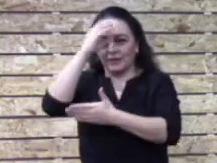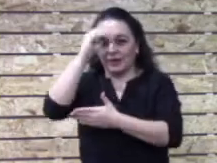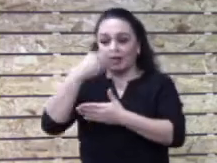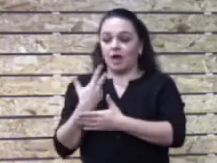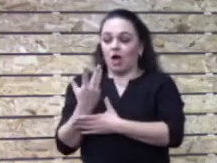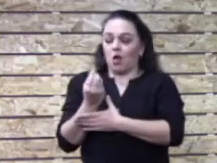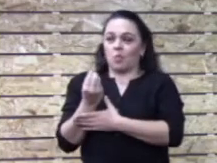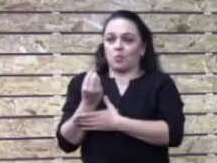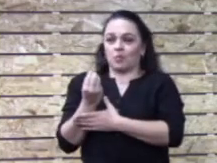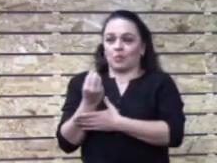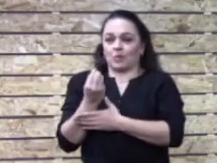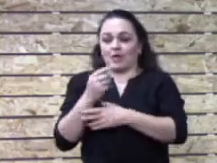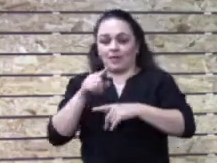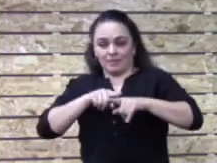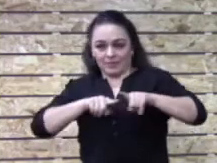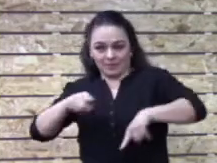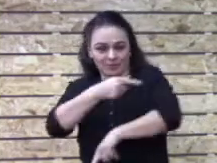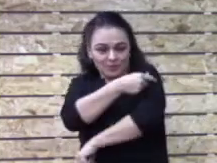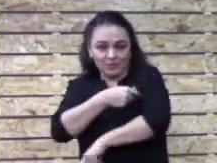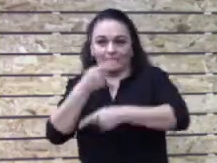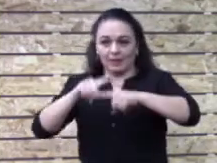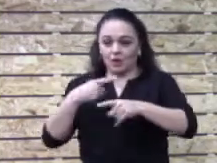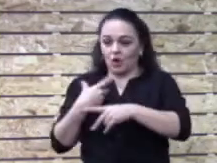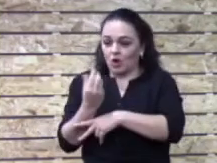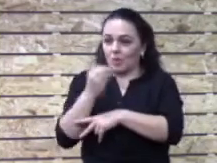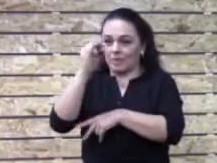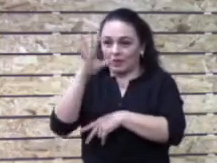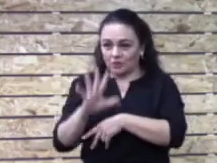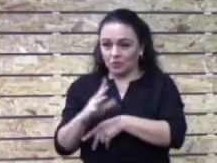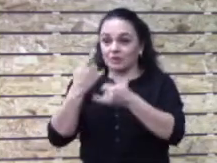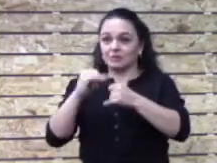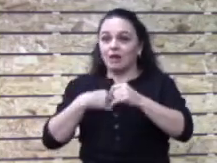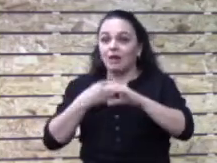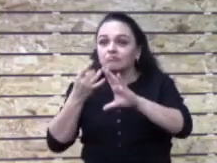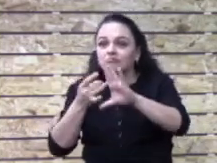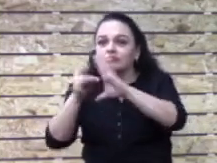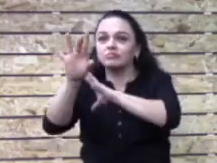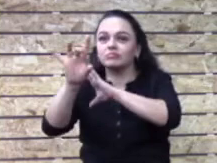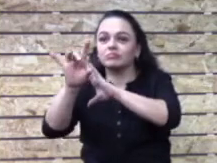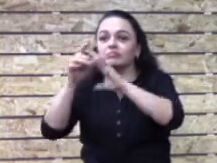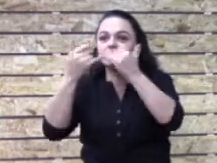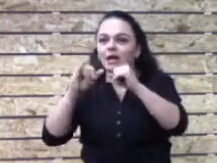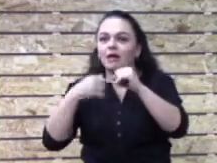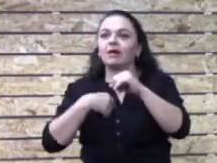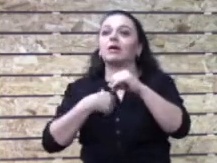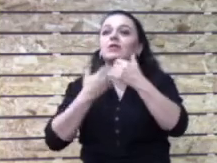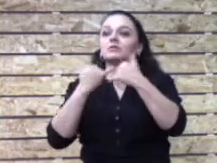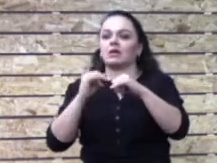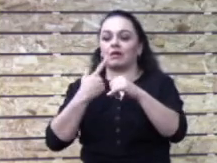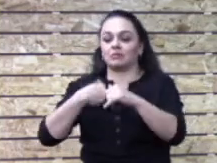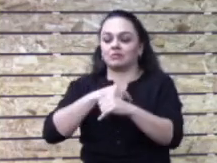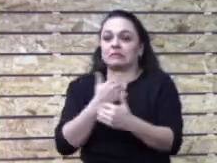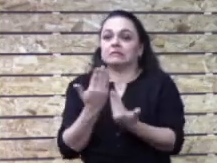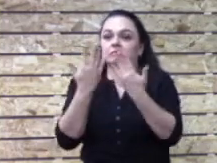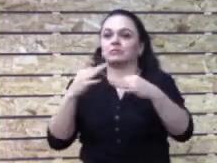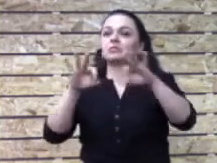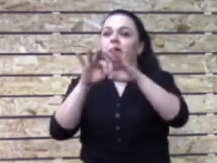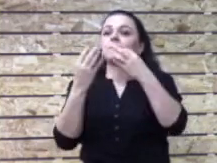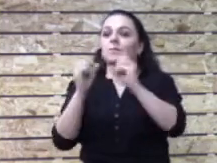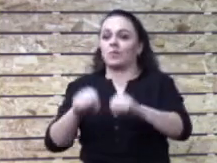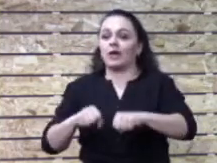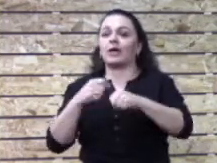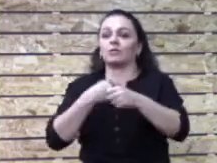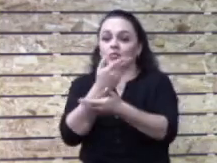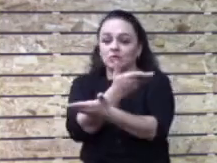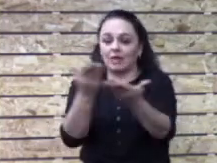emisión online cobra mucho más valor para nosotros, porque es la forma de acercarnos a todos ustedes, y por eso les rogamos que